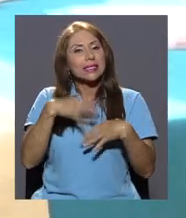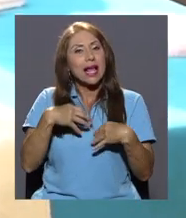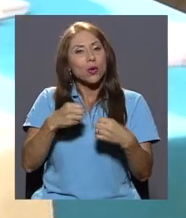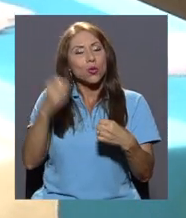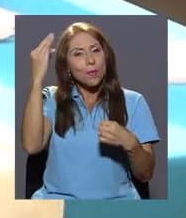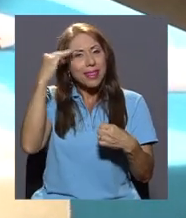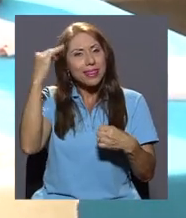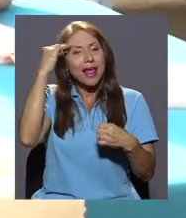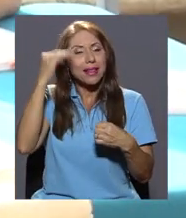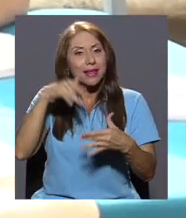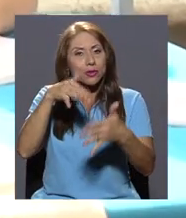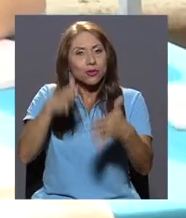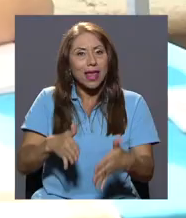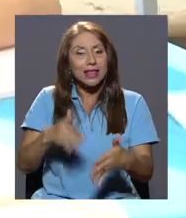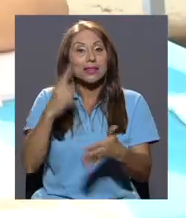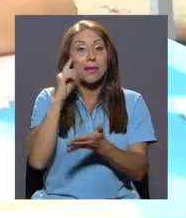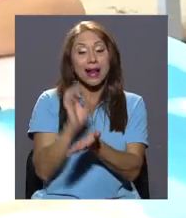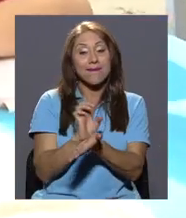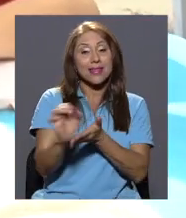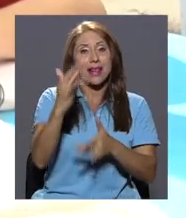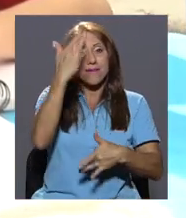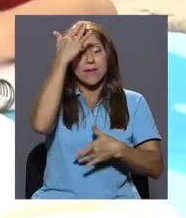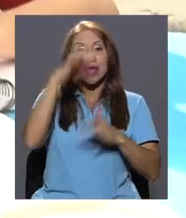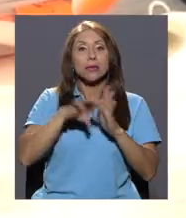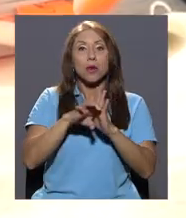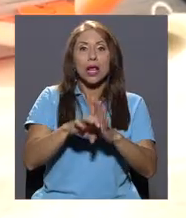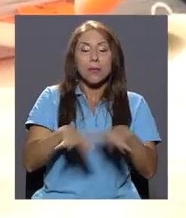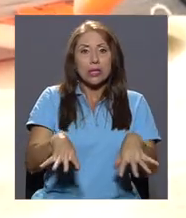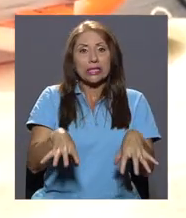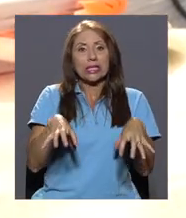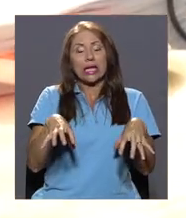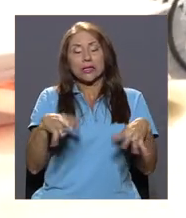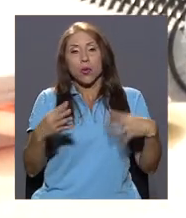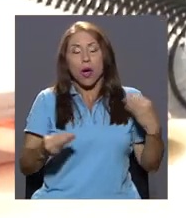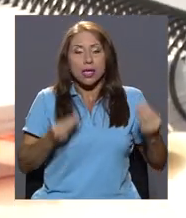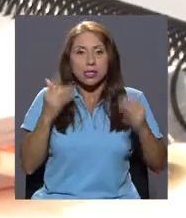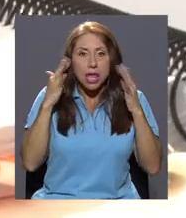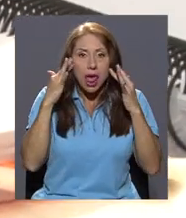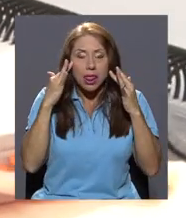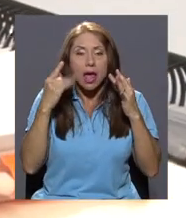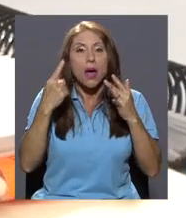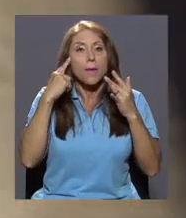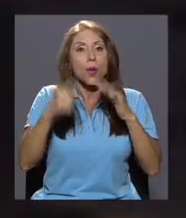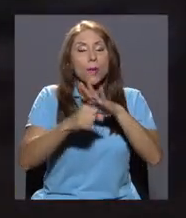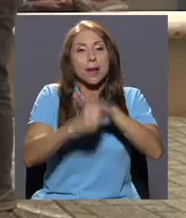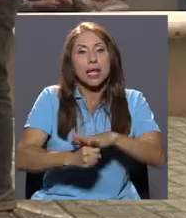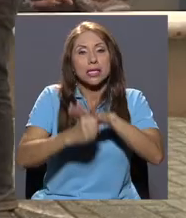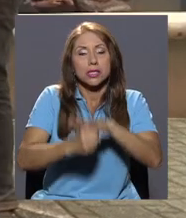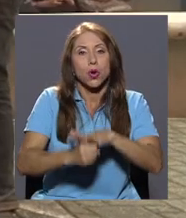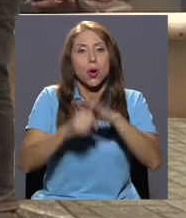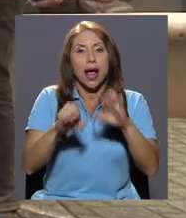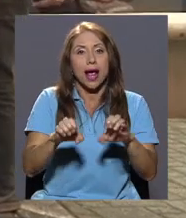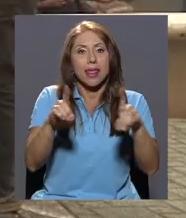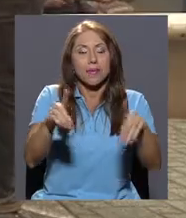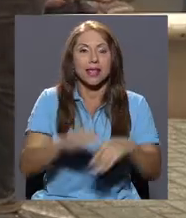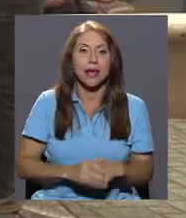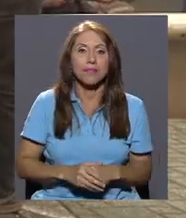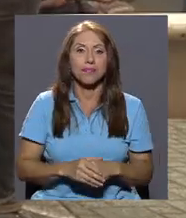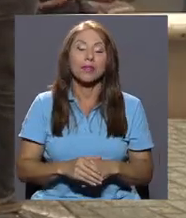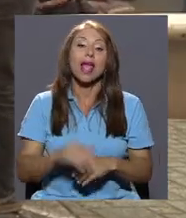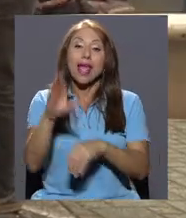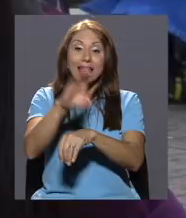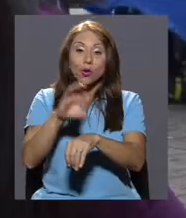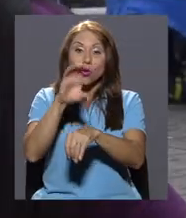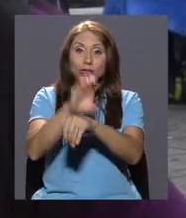mental de los estudiantes para combatir enfermedades como la ansiedad y el estrés causados por la presión académica. Llevar al